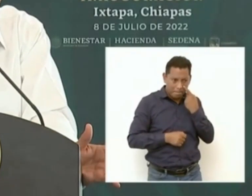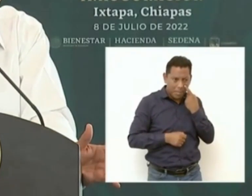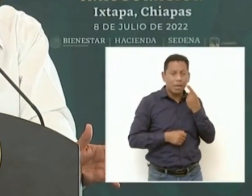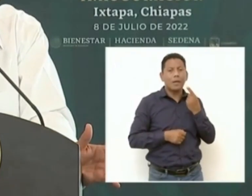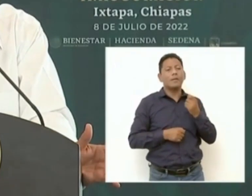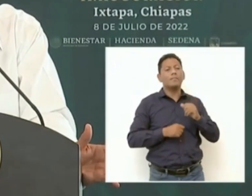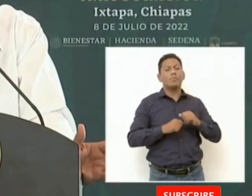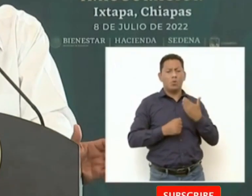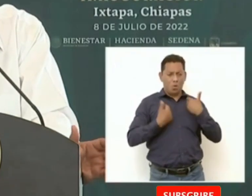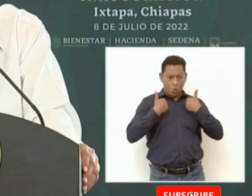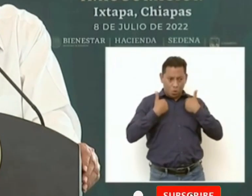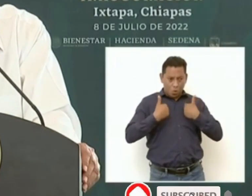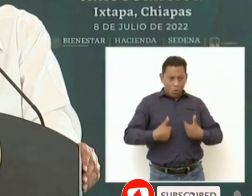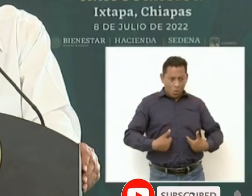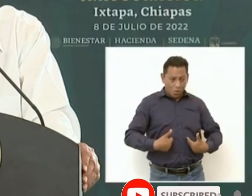fíjese que yo